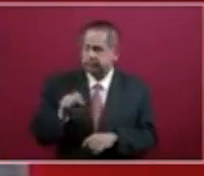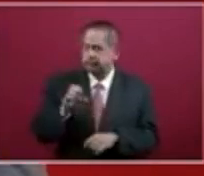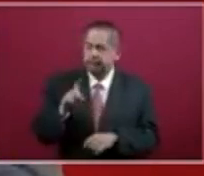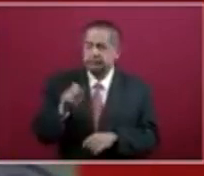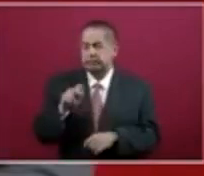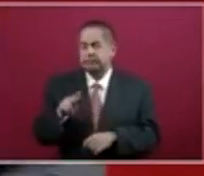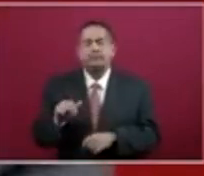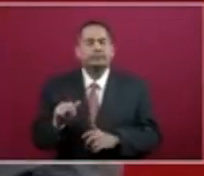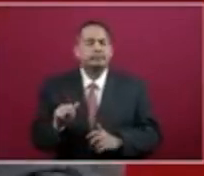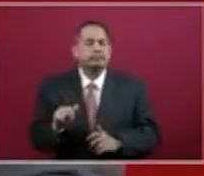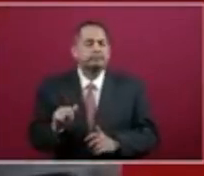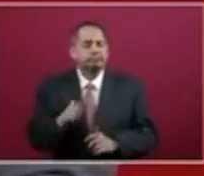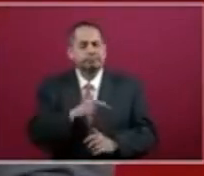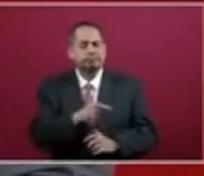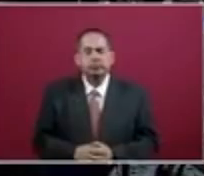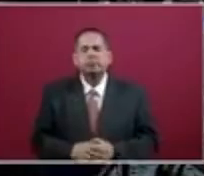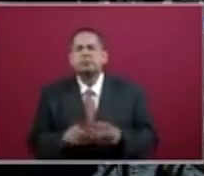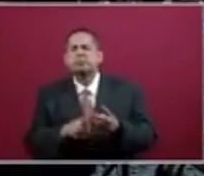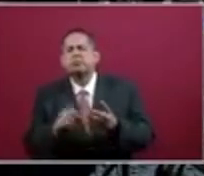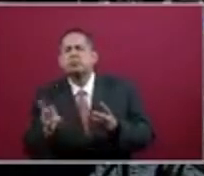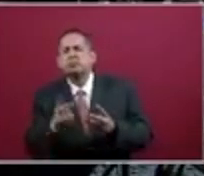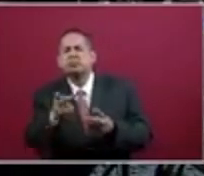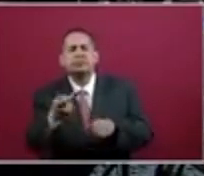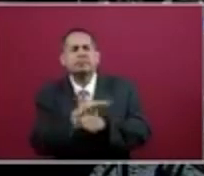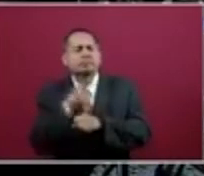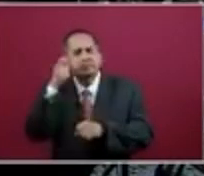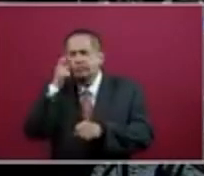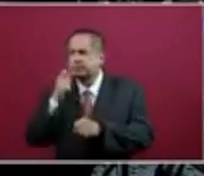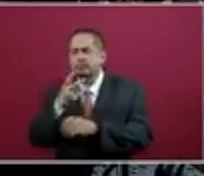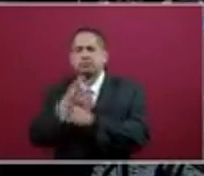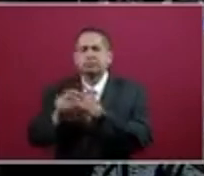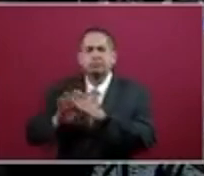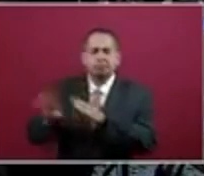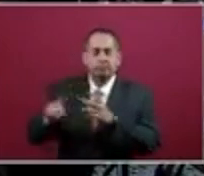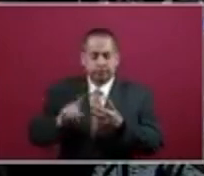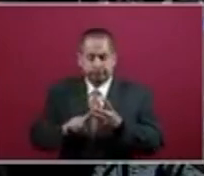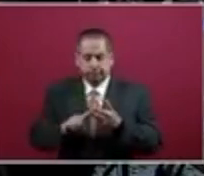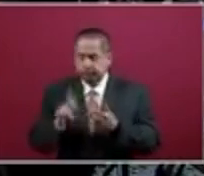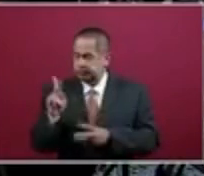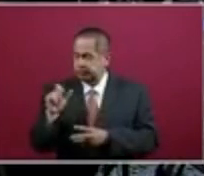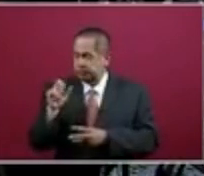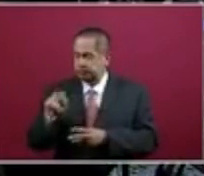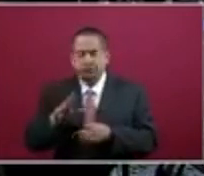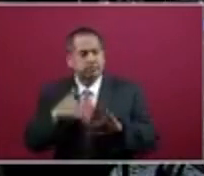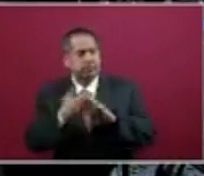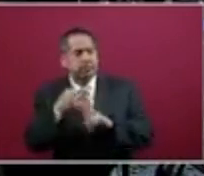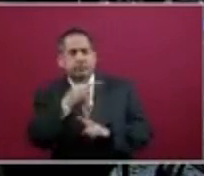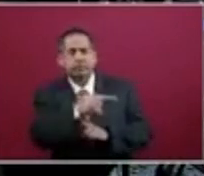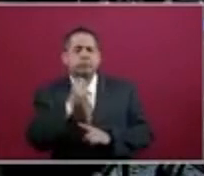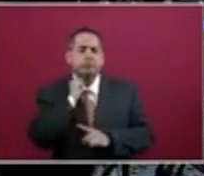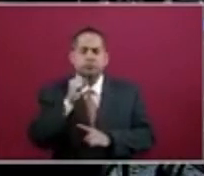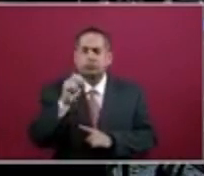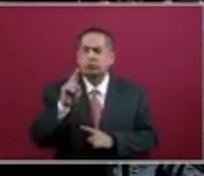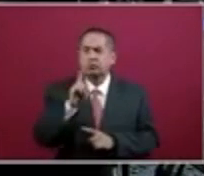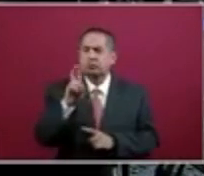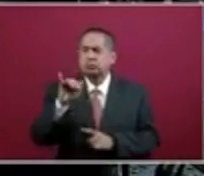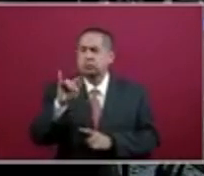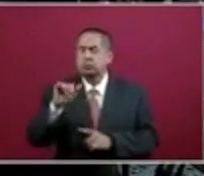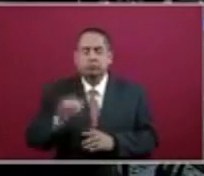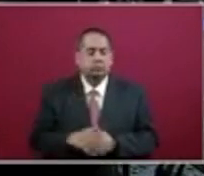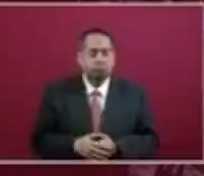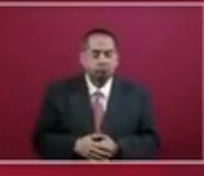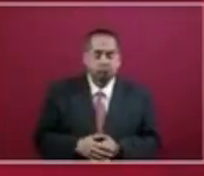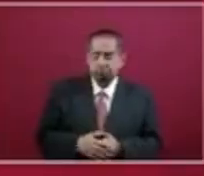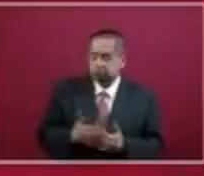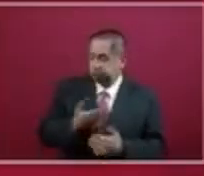Comunicaciones y Transportes. Sobre las acusaciones del PAN contra Napoleón Gómez Urrutia, el jefe del Ejecutivo indicó que invita a